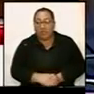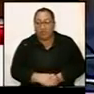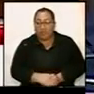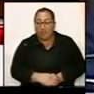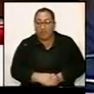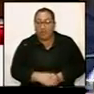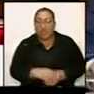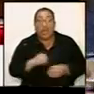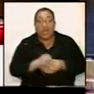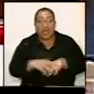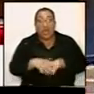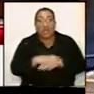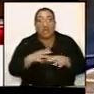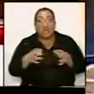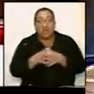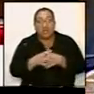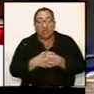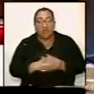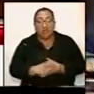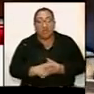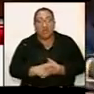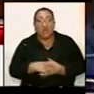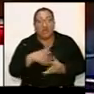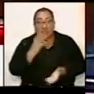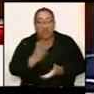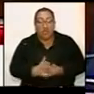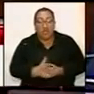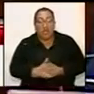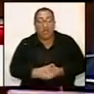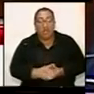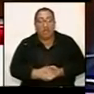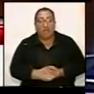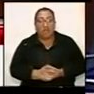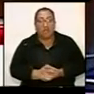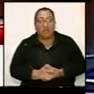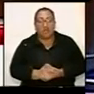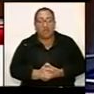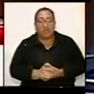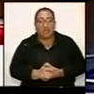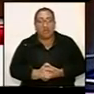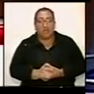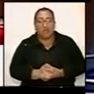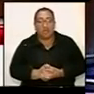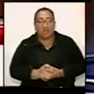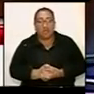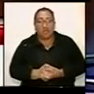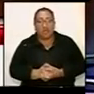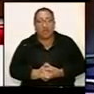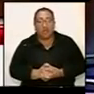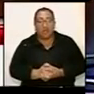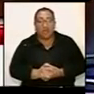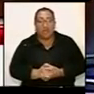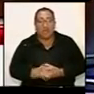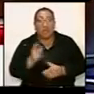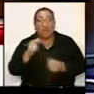En gestión. Y este lastre que avasalla a los más pobres, a los niños, a los